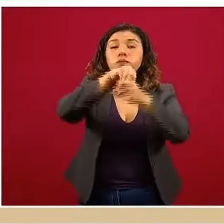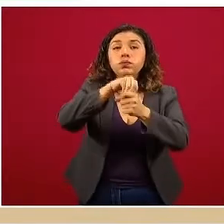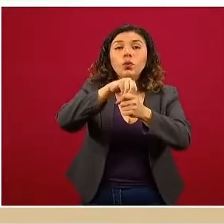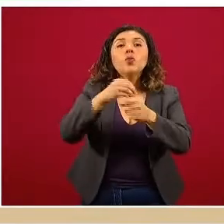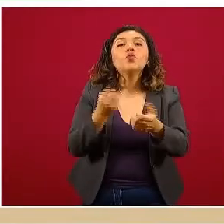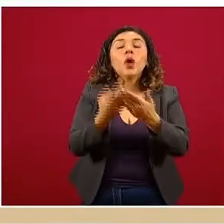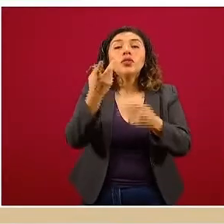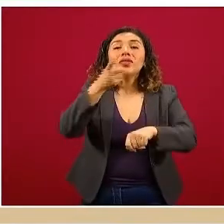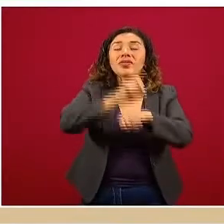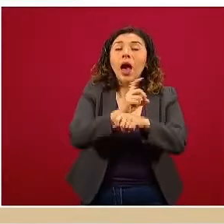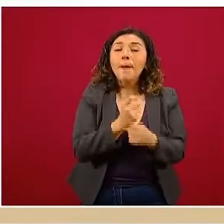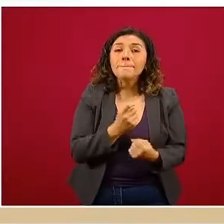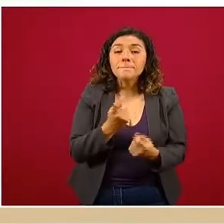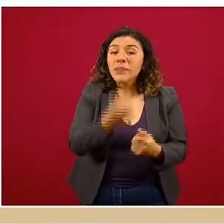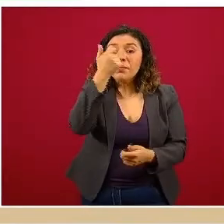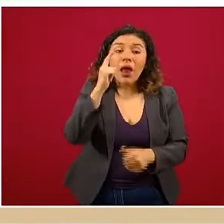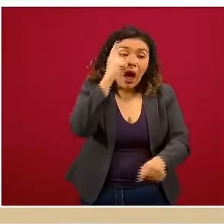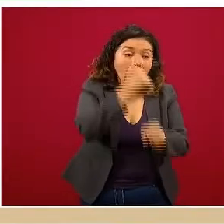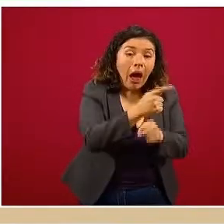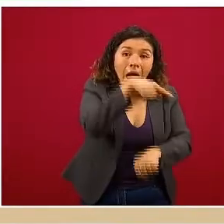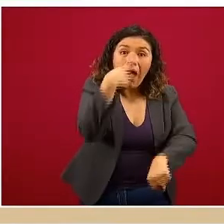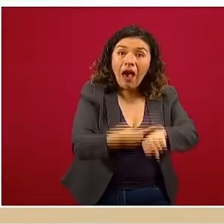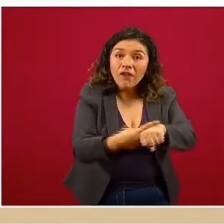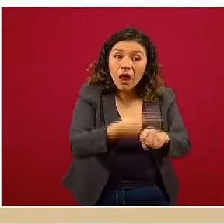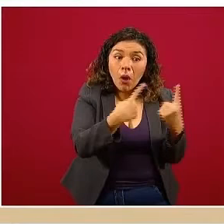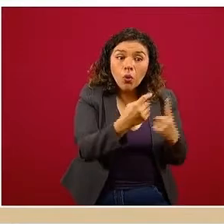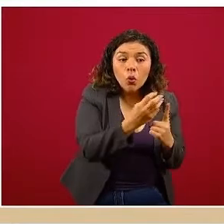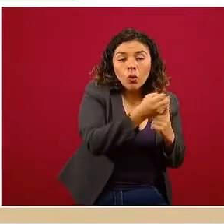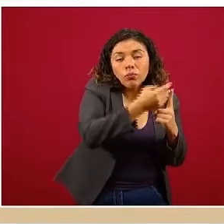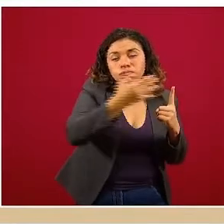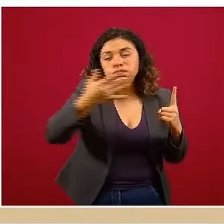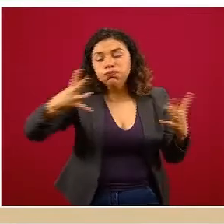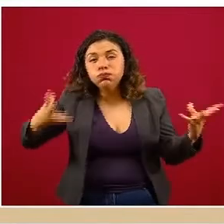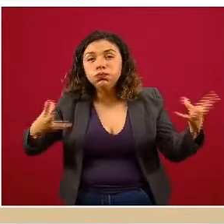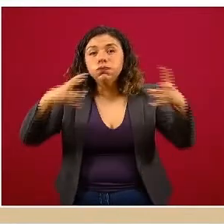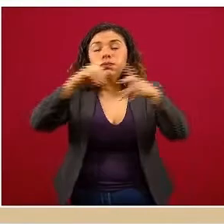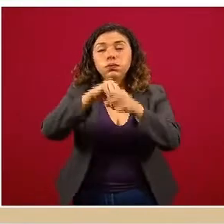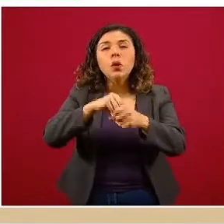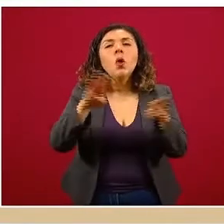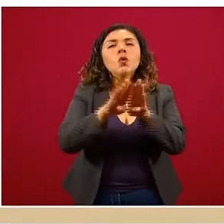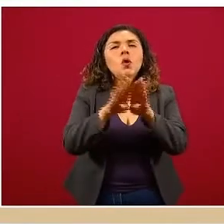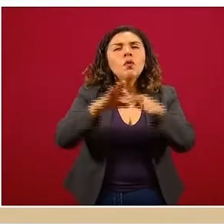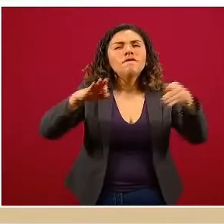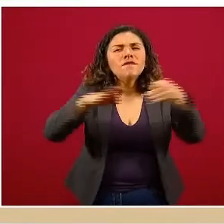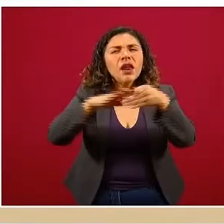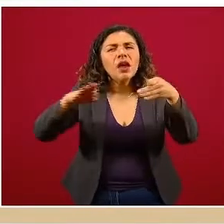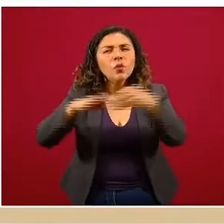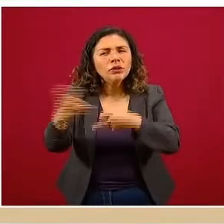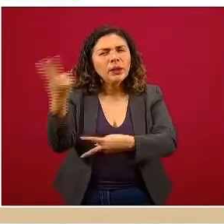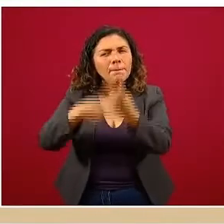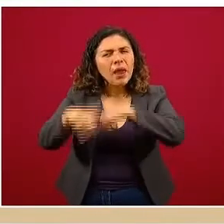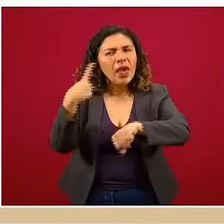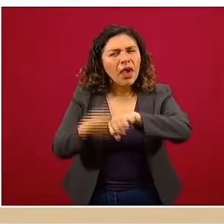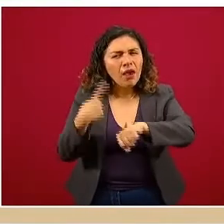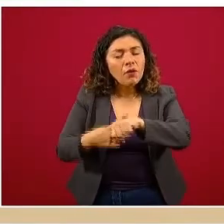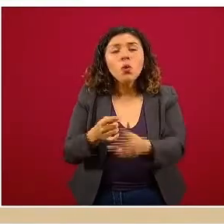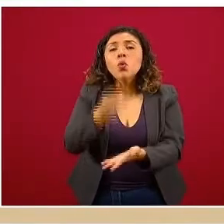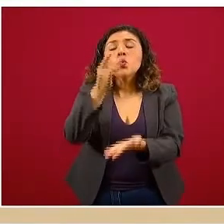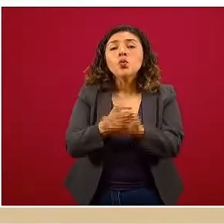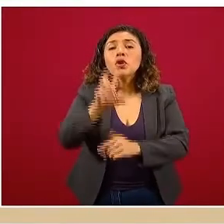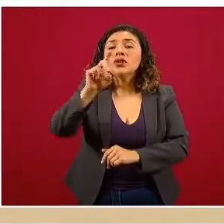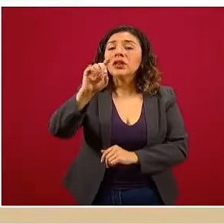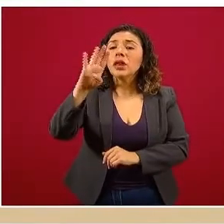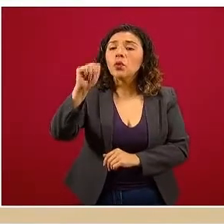acumulados desde el día 1 de la epidemia, en términos de la ocurrencia de la epidemia, solamente estos